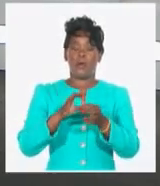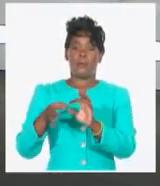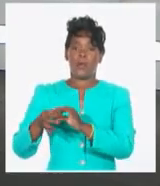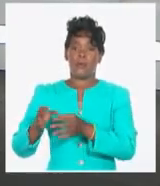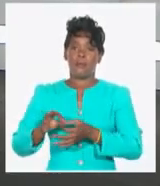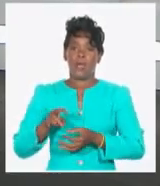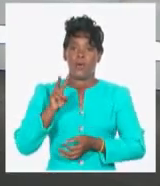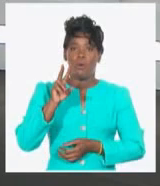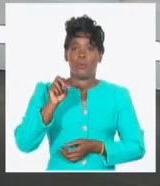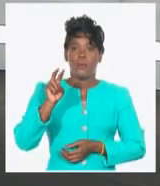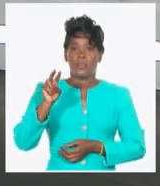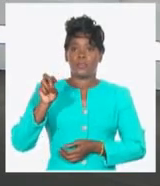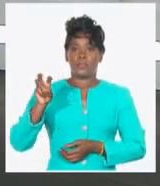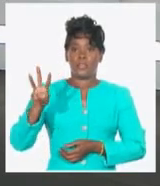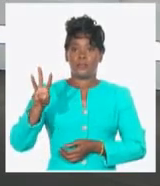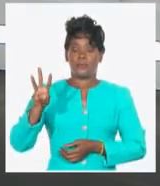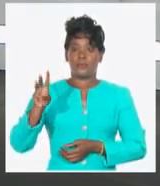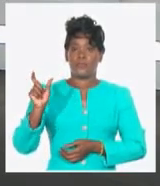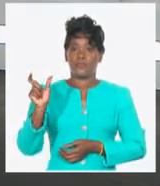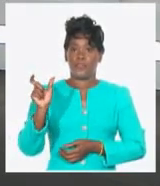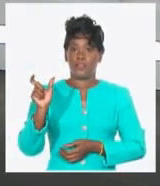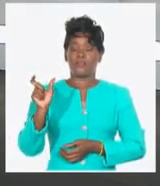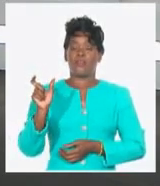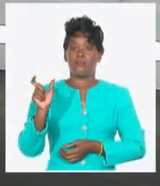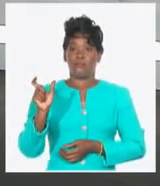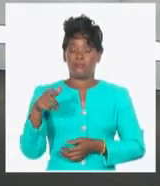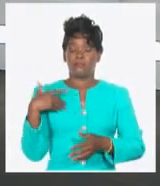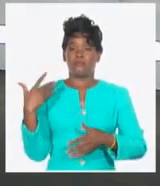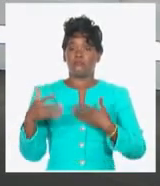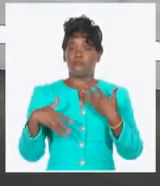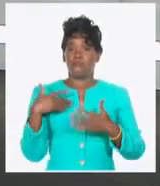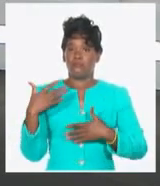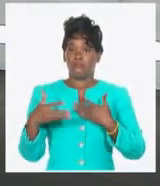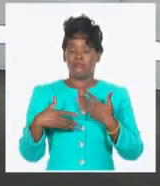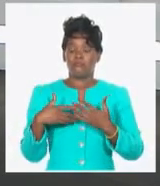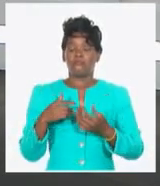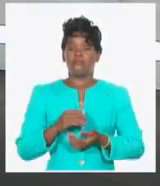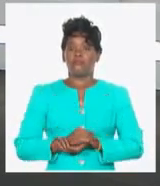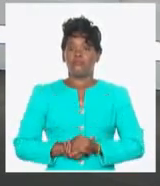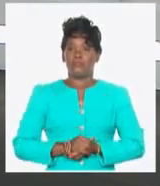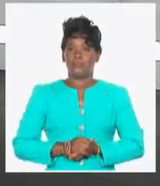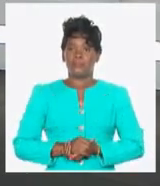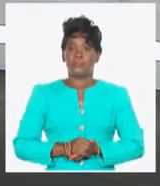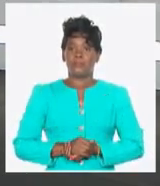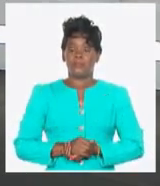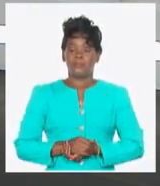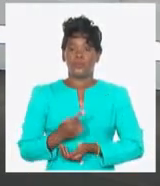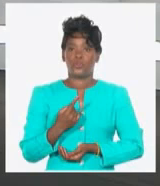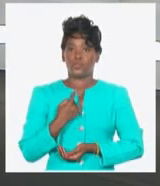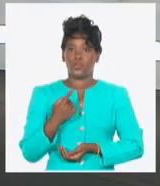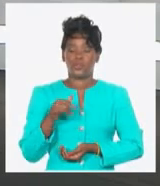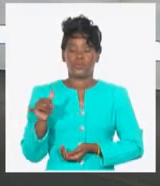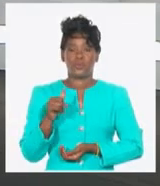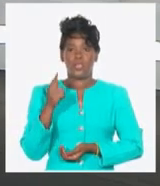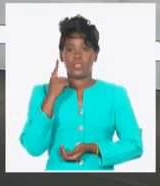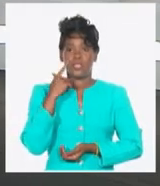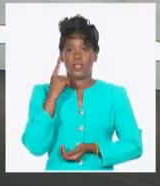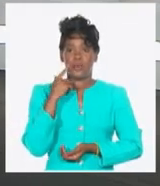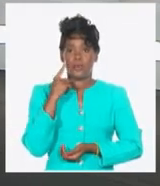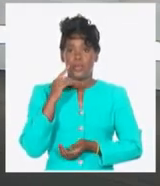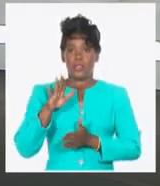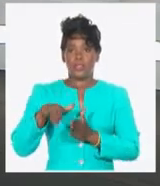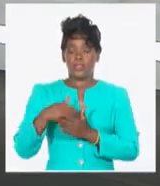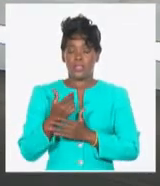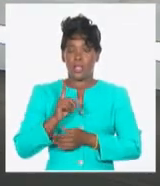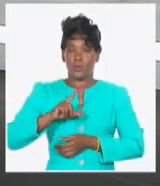2023. Coincidentemente, la gran fiesta del deporte que nos une a todos también se desarrolla en el Día de